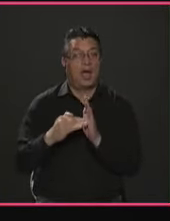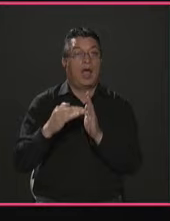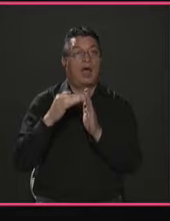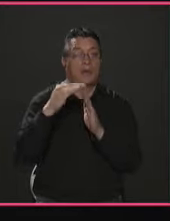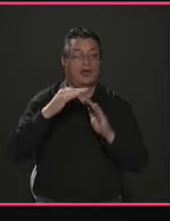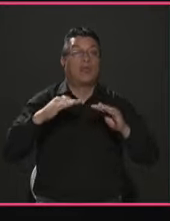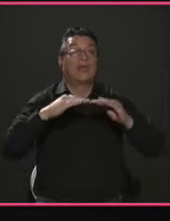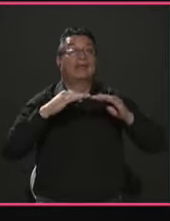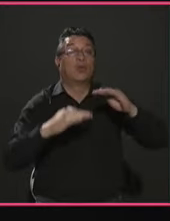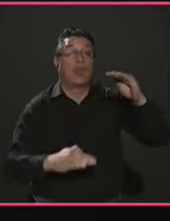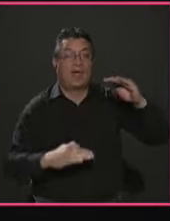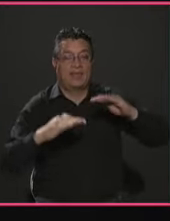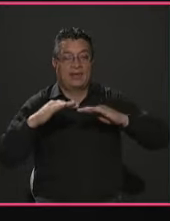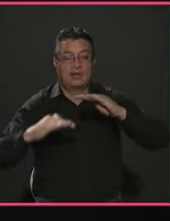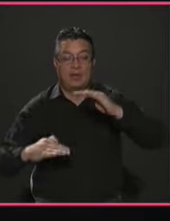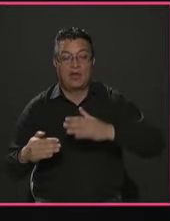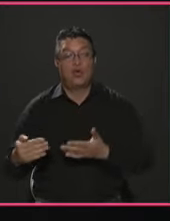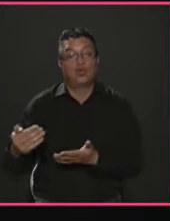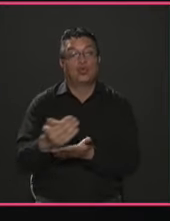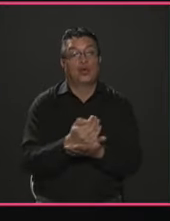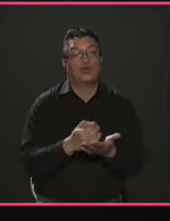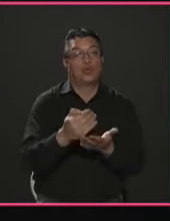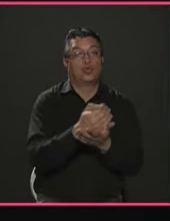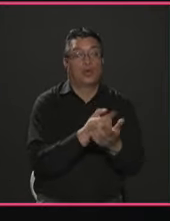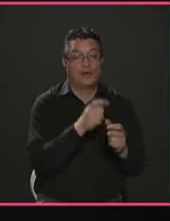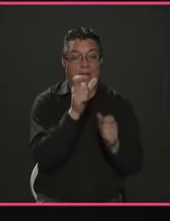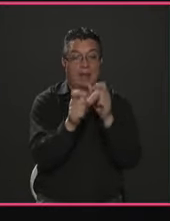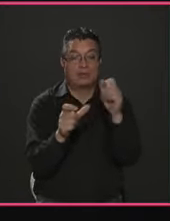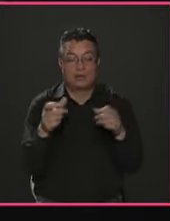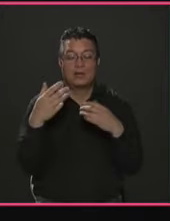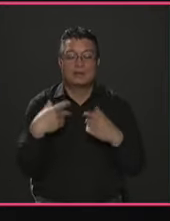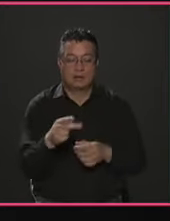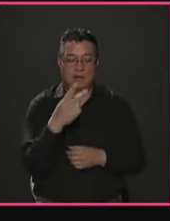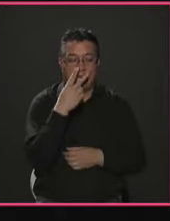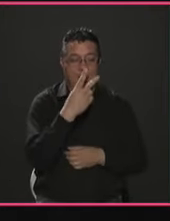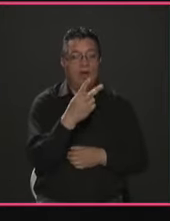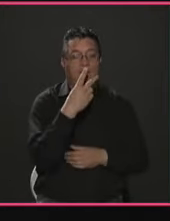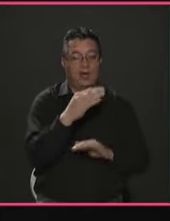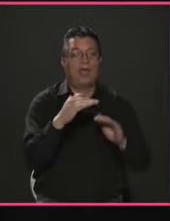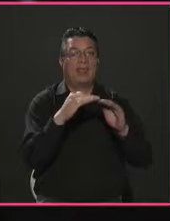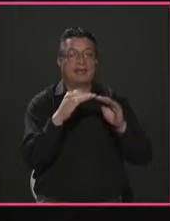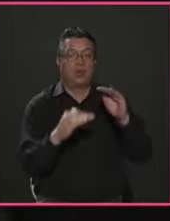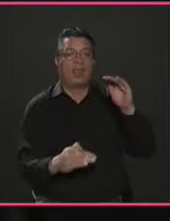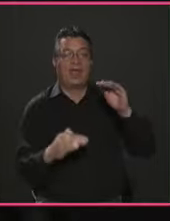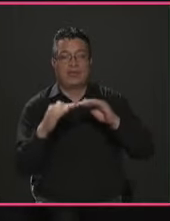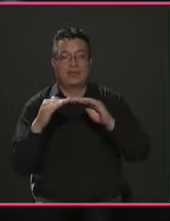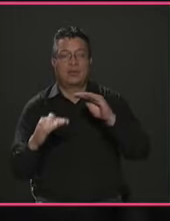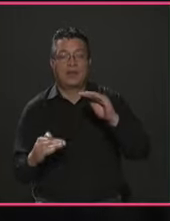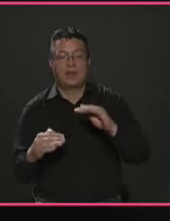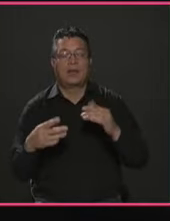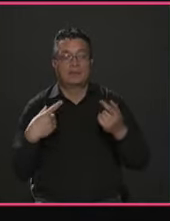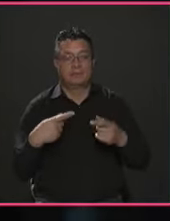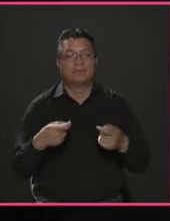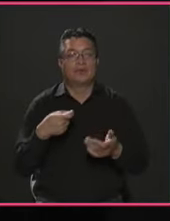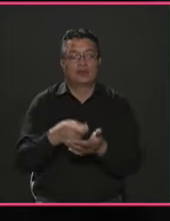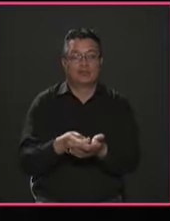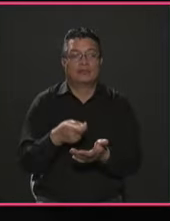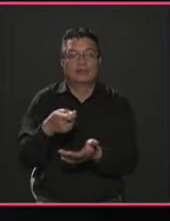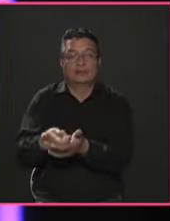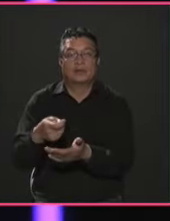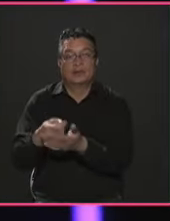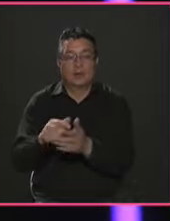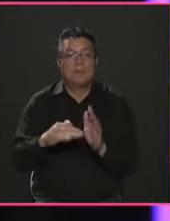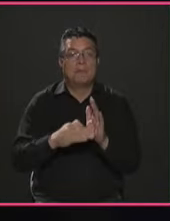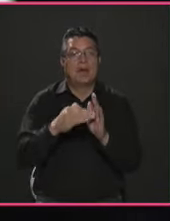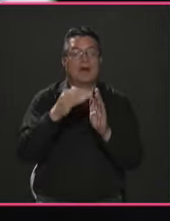desigualdad de sueldos entre las personas hemos visto esta desigualdad adquisitiva que está aumentando